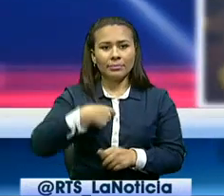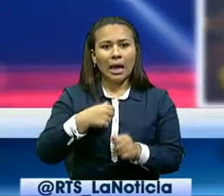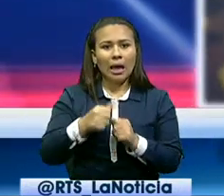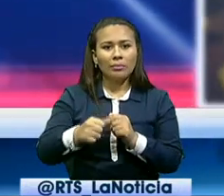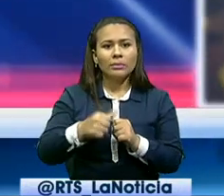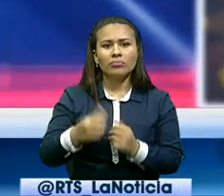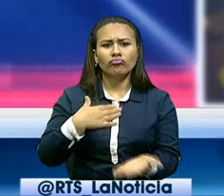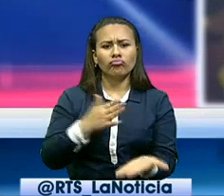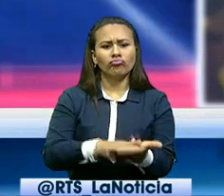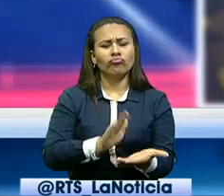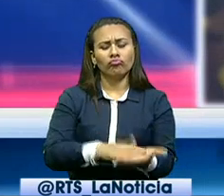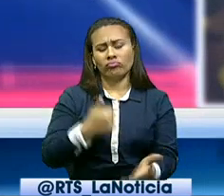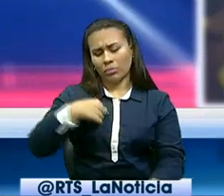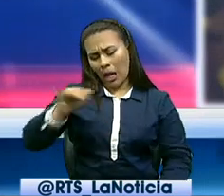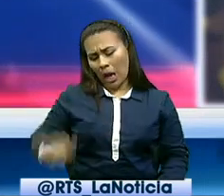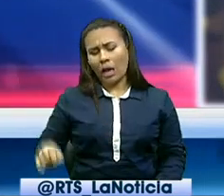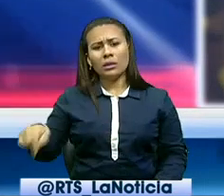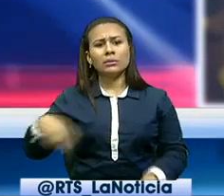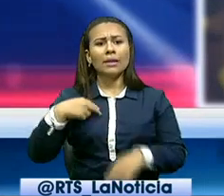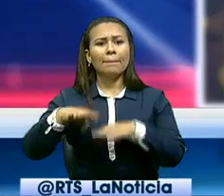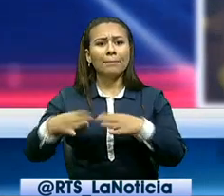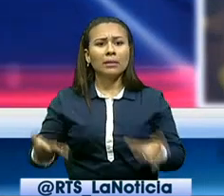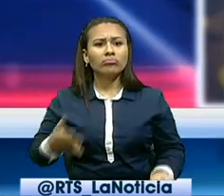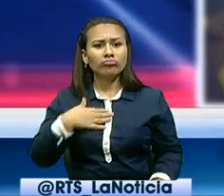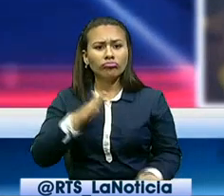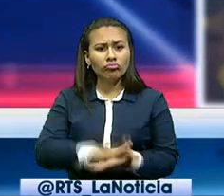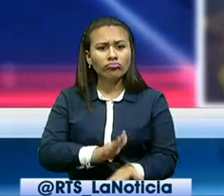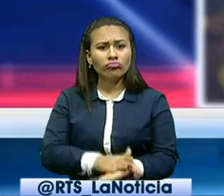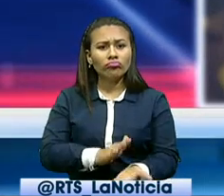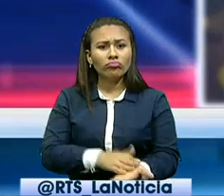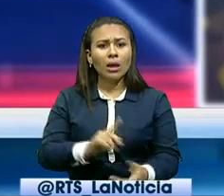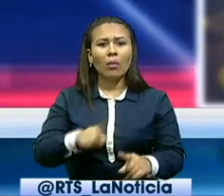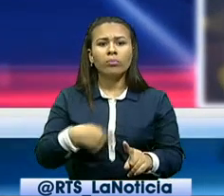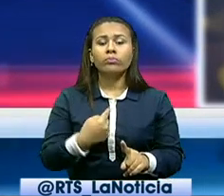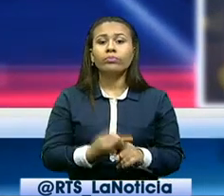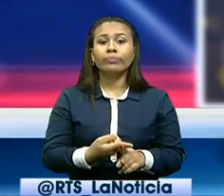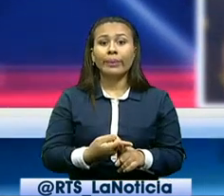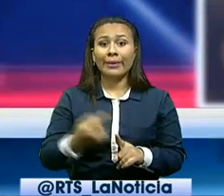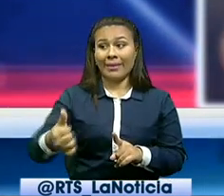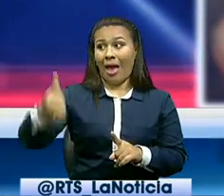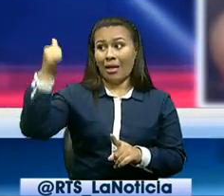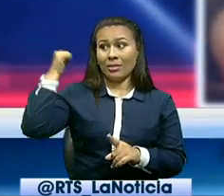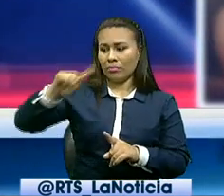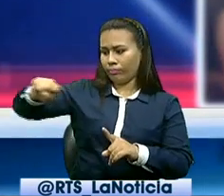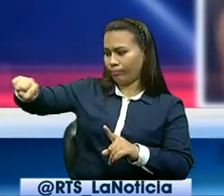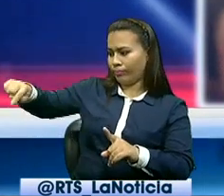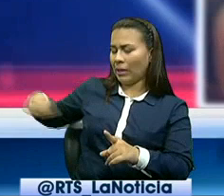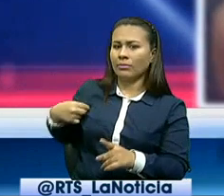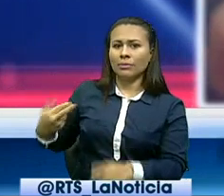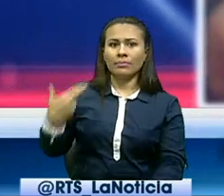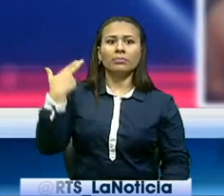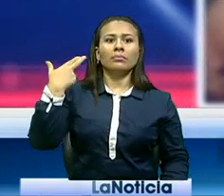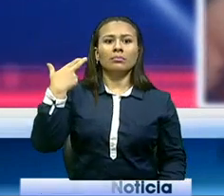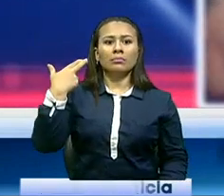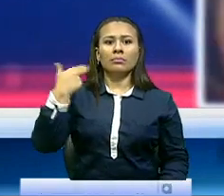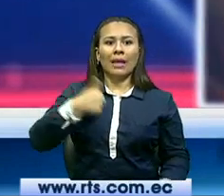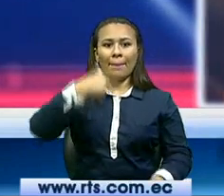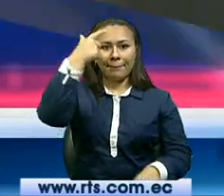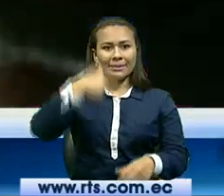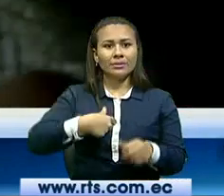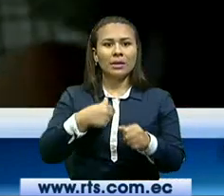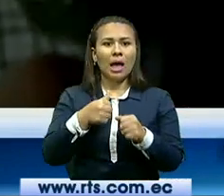una reserva. Luego él procede a acercarse a la parte de atrás de la barra, amenazándole al administrador